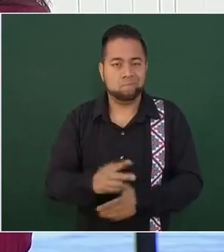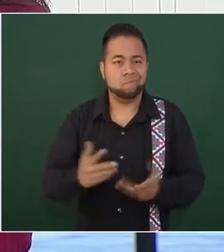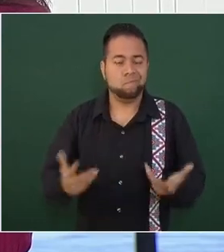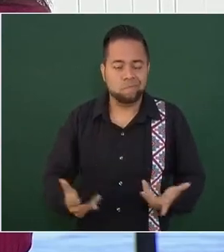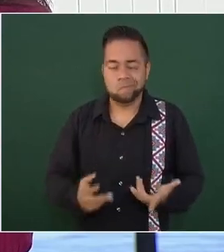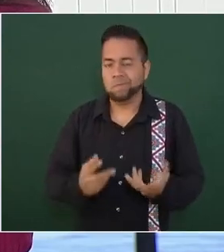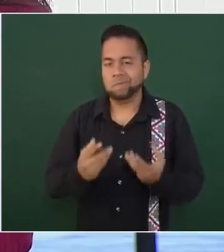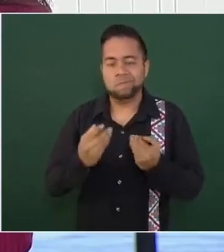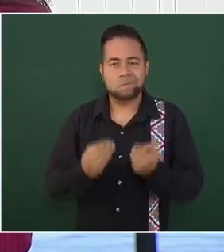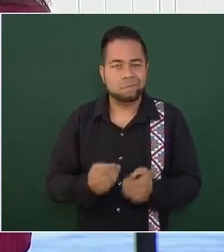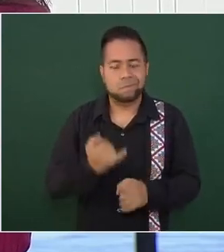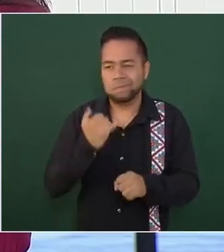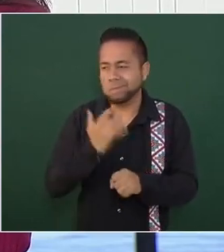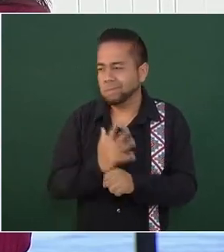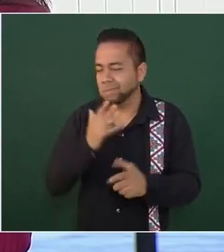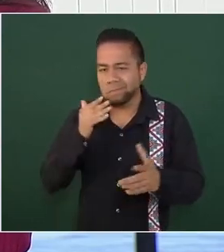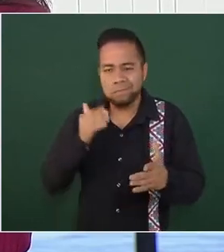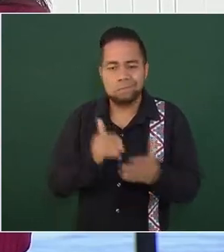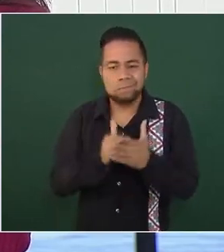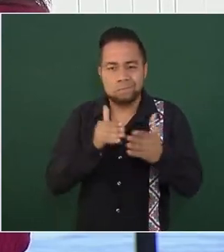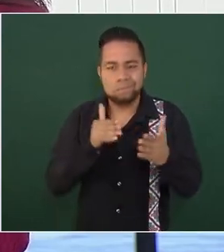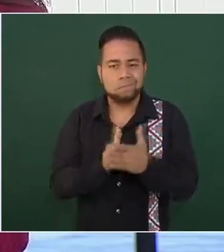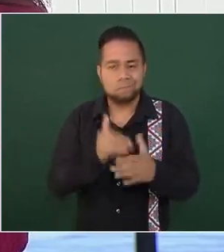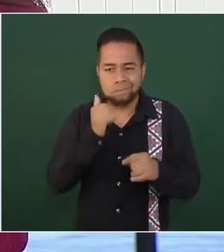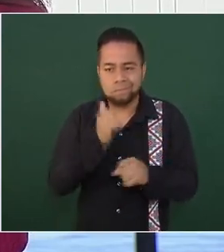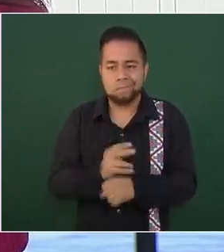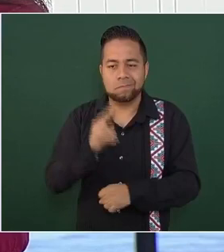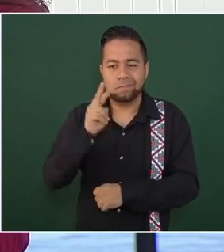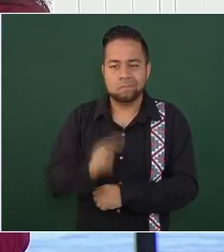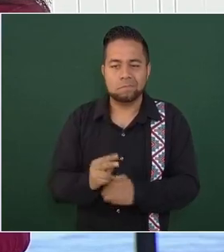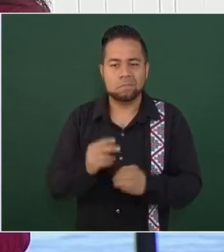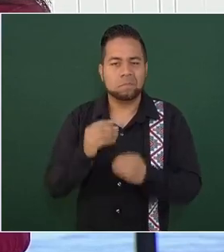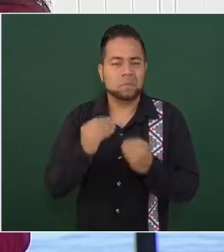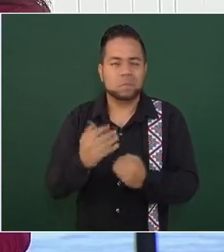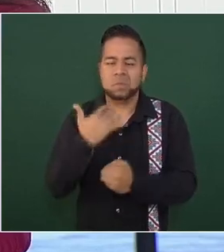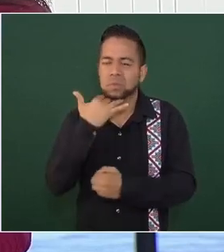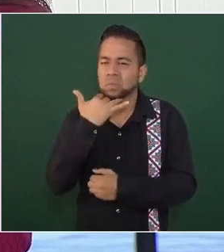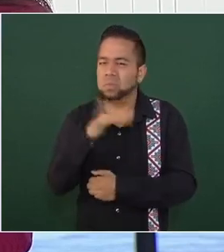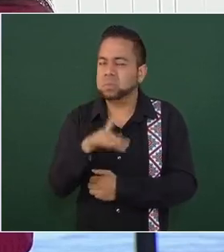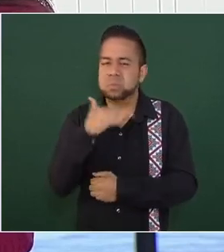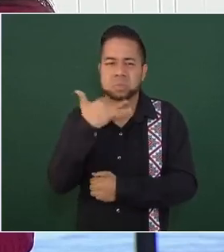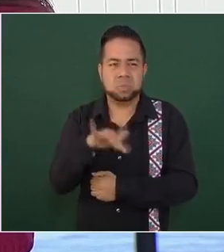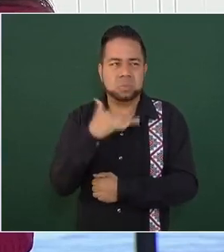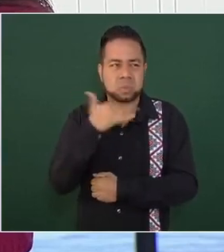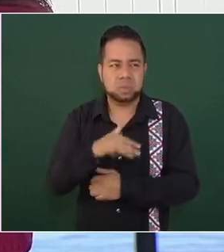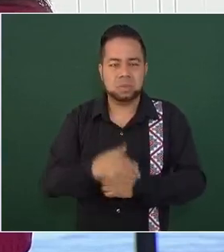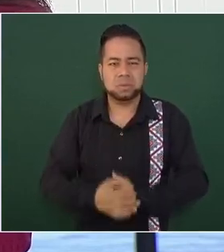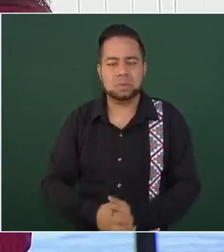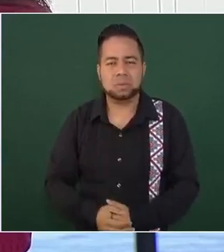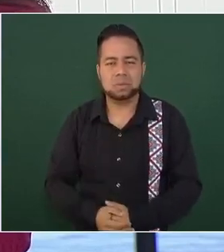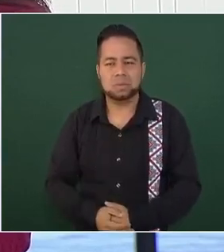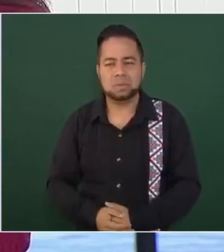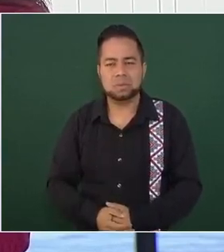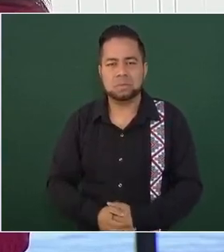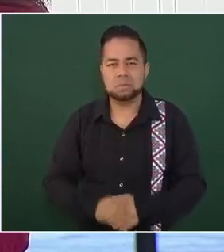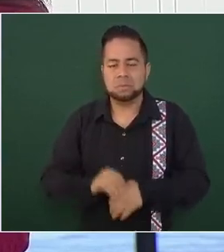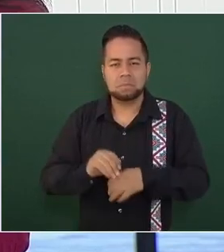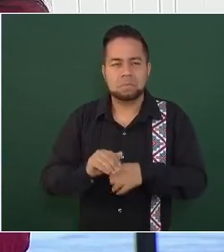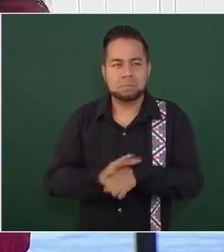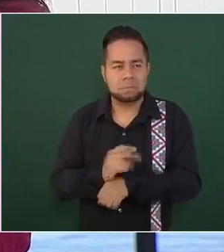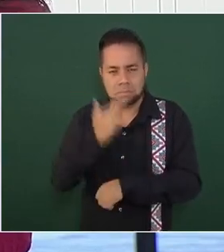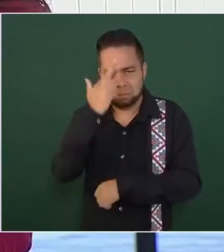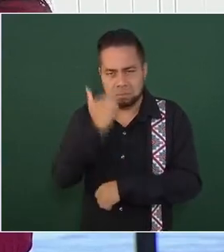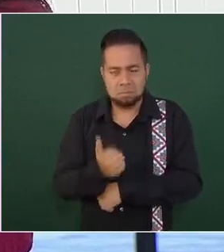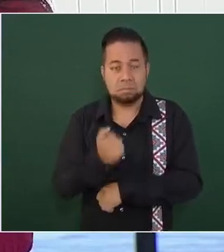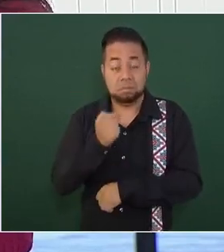lastimoso y ha sido realmente muy corrupto esto porque a pesar de